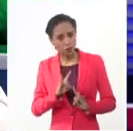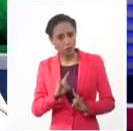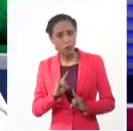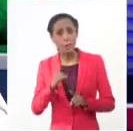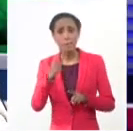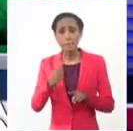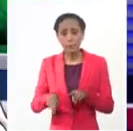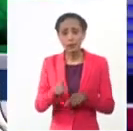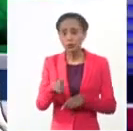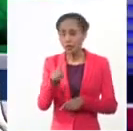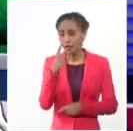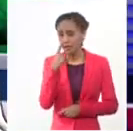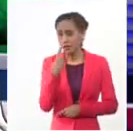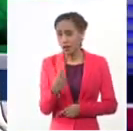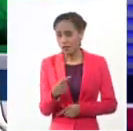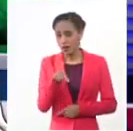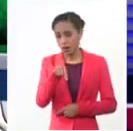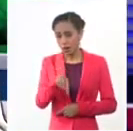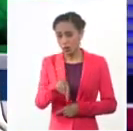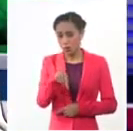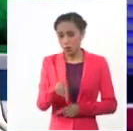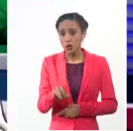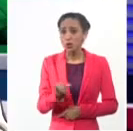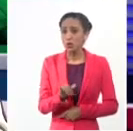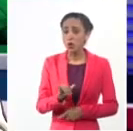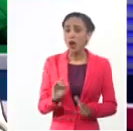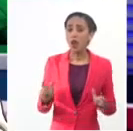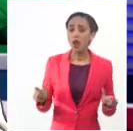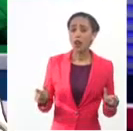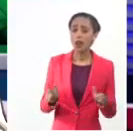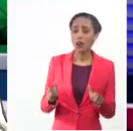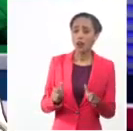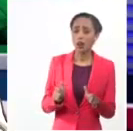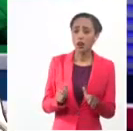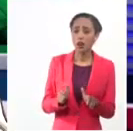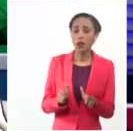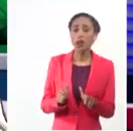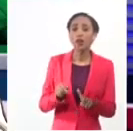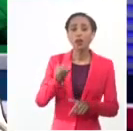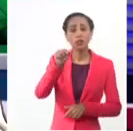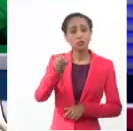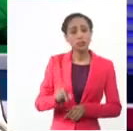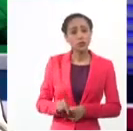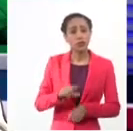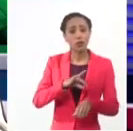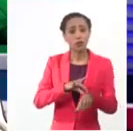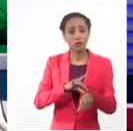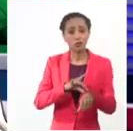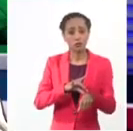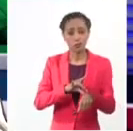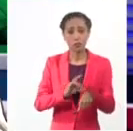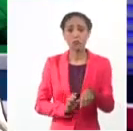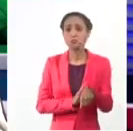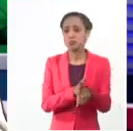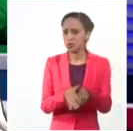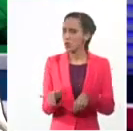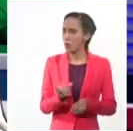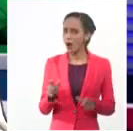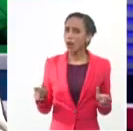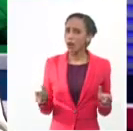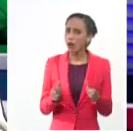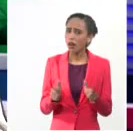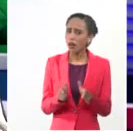ver a continuación, ha disminuido el número de casos que se diagnostican,